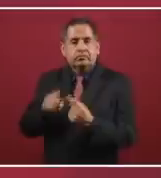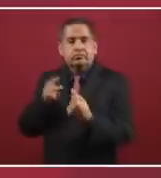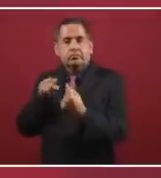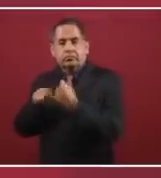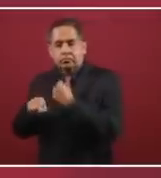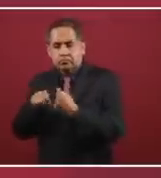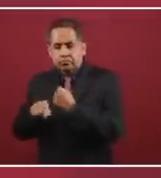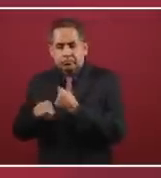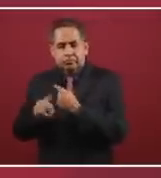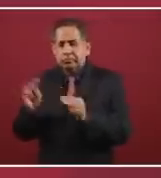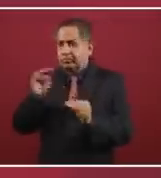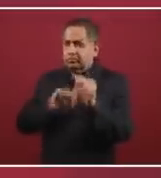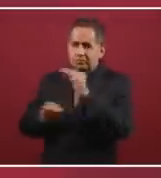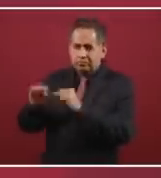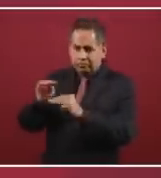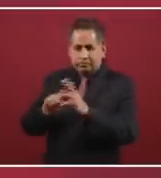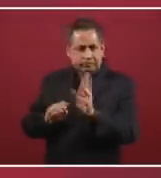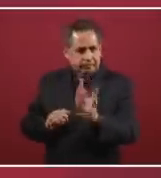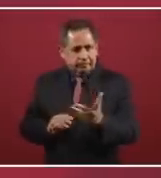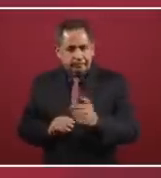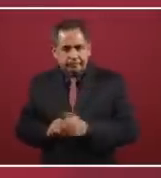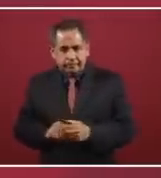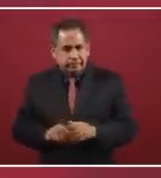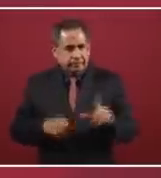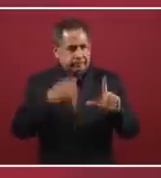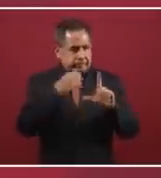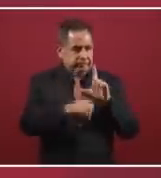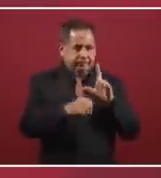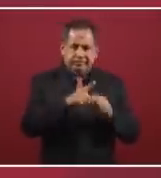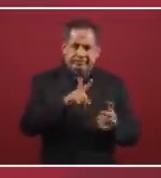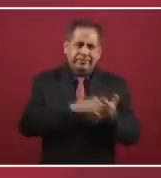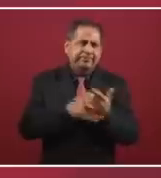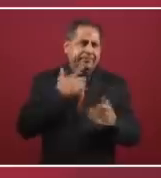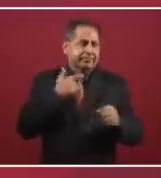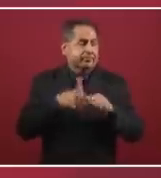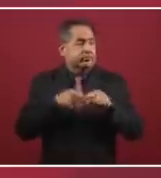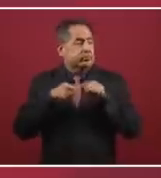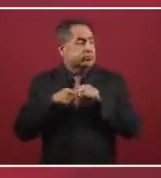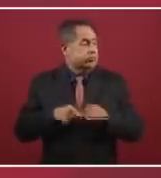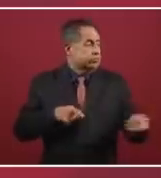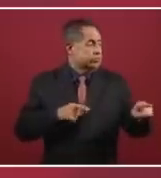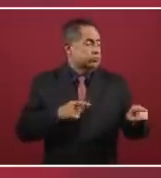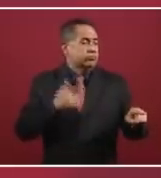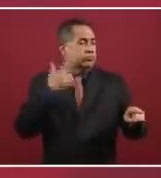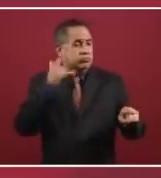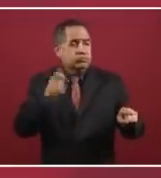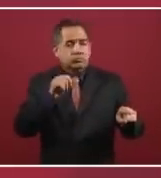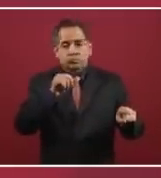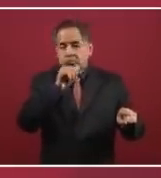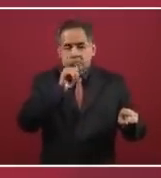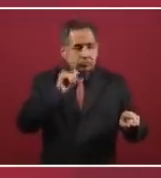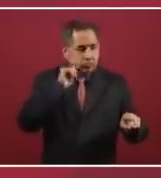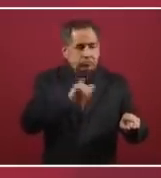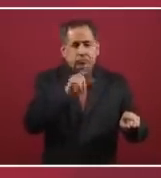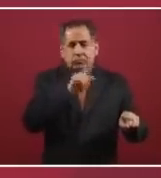atraviesa una sierra, ¿no? Es decir, el paso es una superlínea de gas que llega hasta California, abastece Arizona, sale Texas, tiene diferentes ramales y